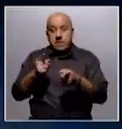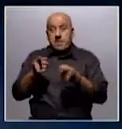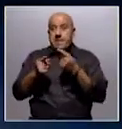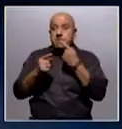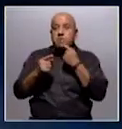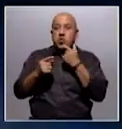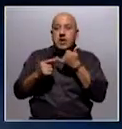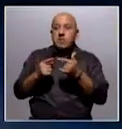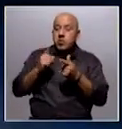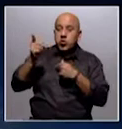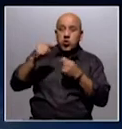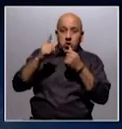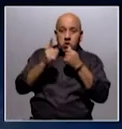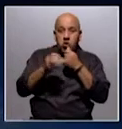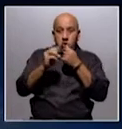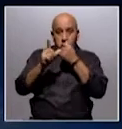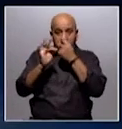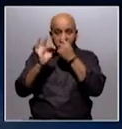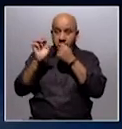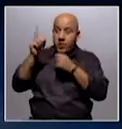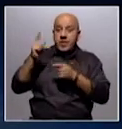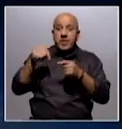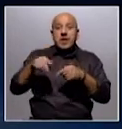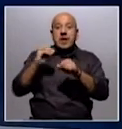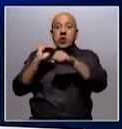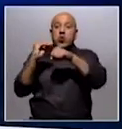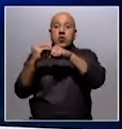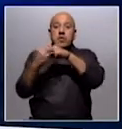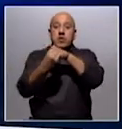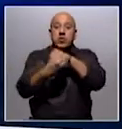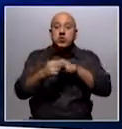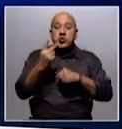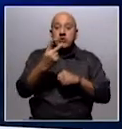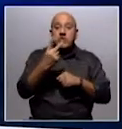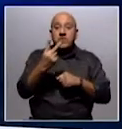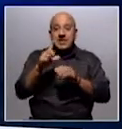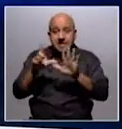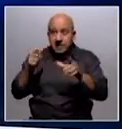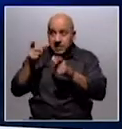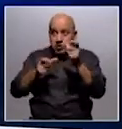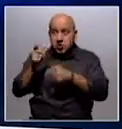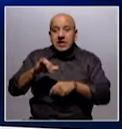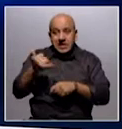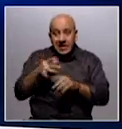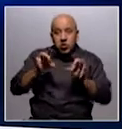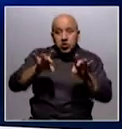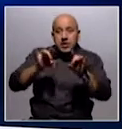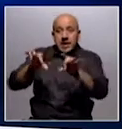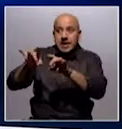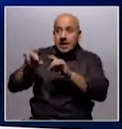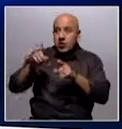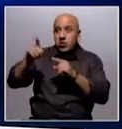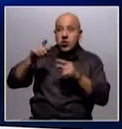zonas como el golfo pérsico porque el número de afectados por el coronavirus ha aumentado a 227 en la región de oriente medio por